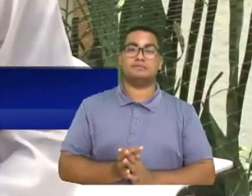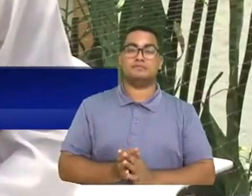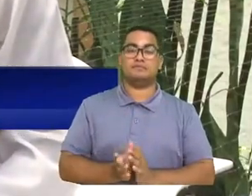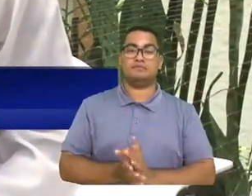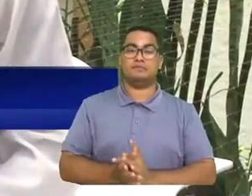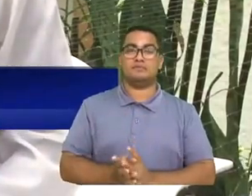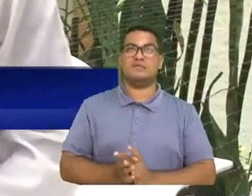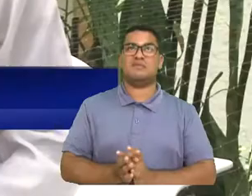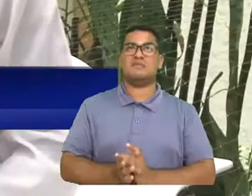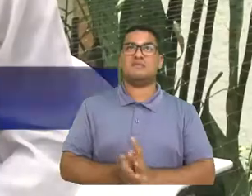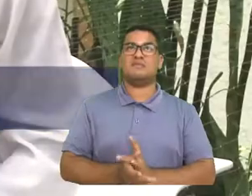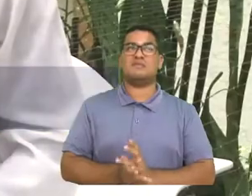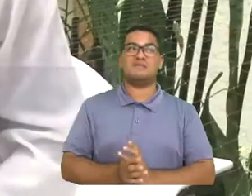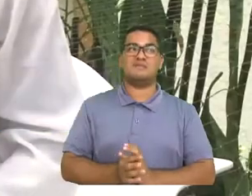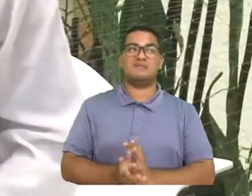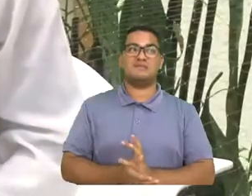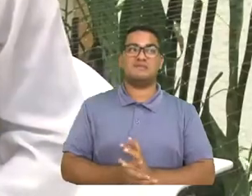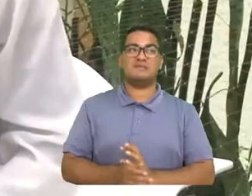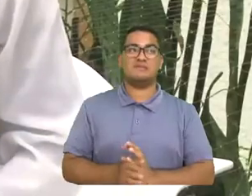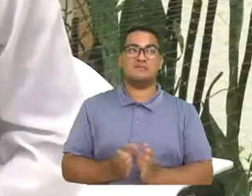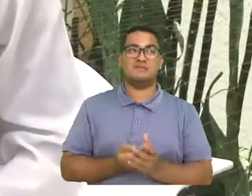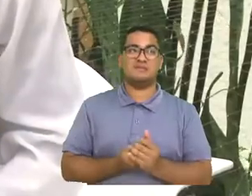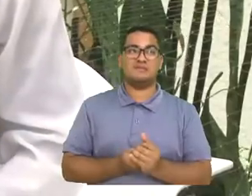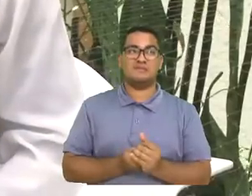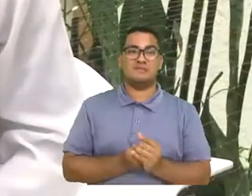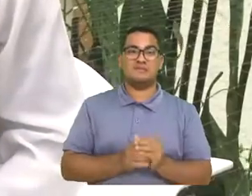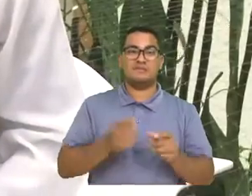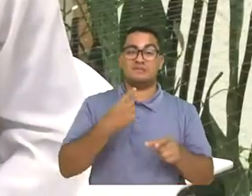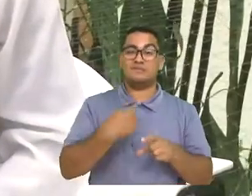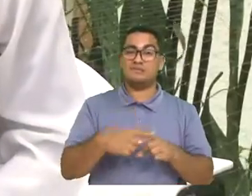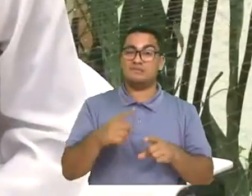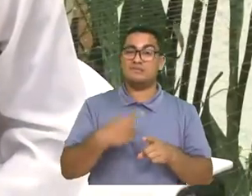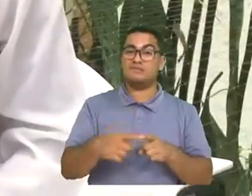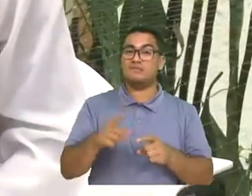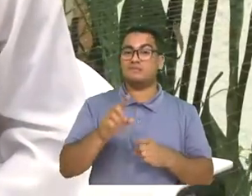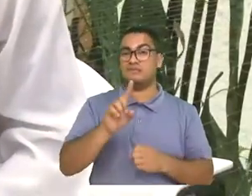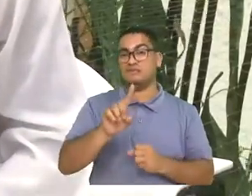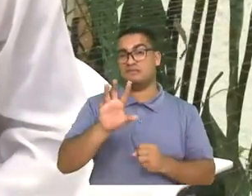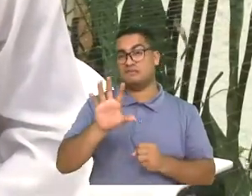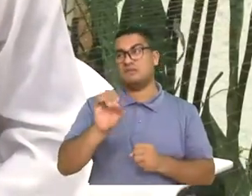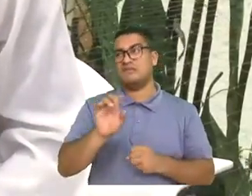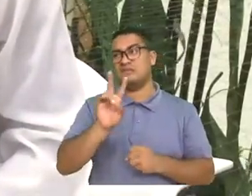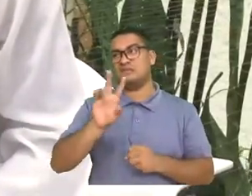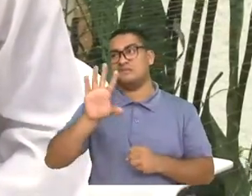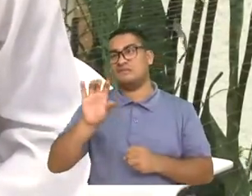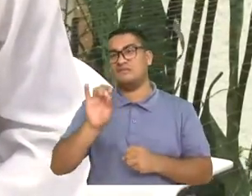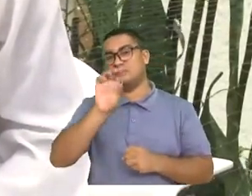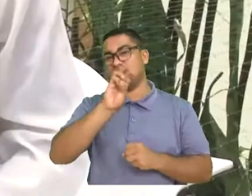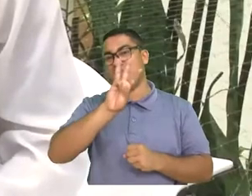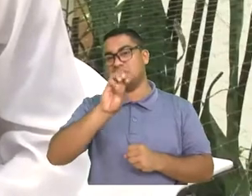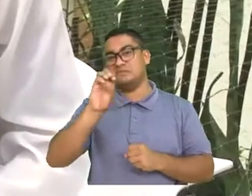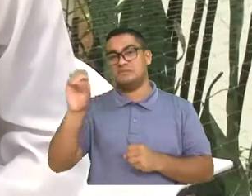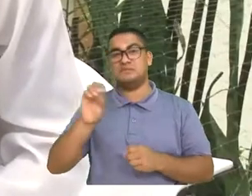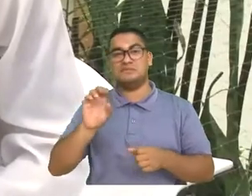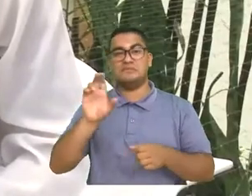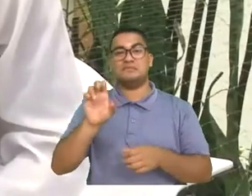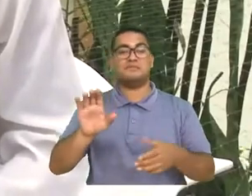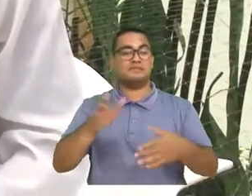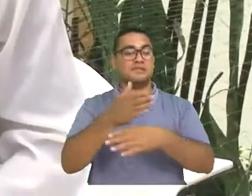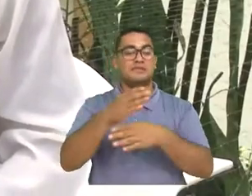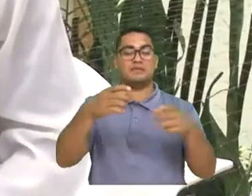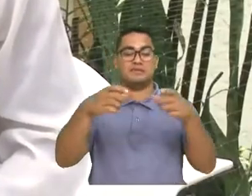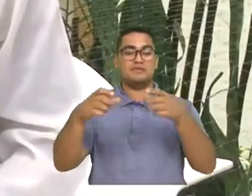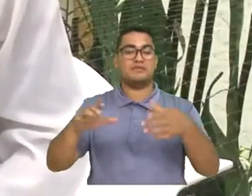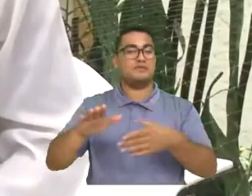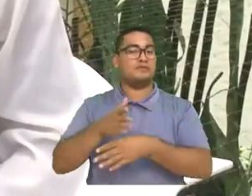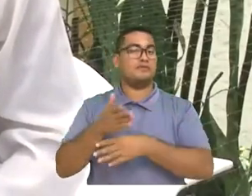Los precios varían, van desde los 50 hasta los 250, 300 córdobas, dependiendo del estilo,